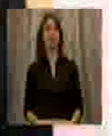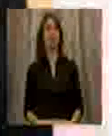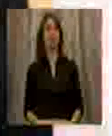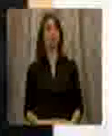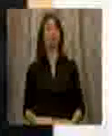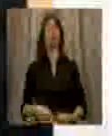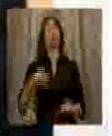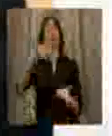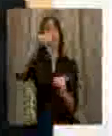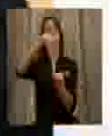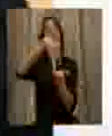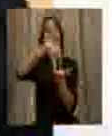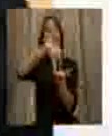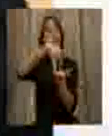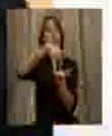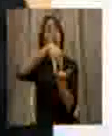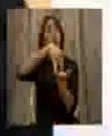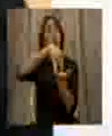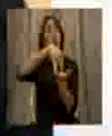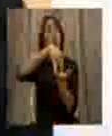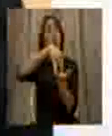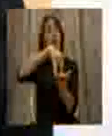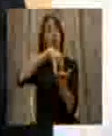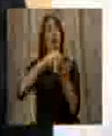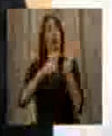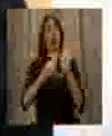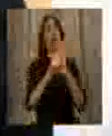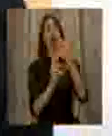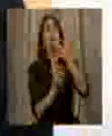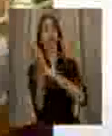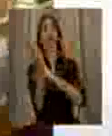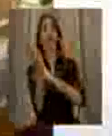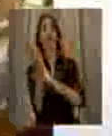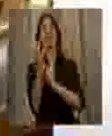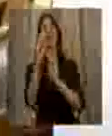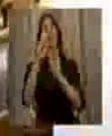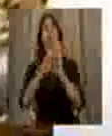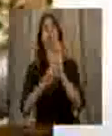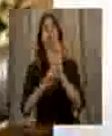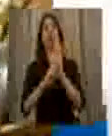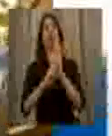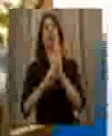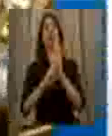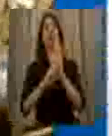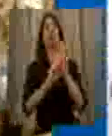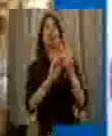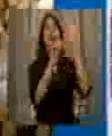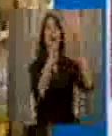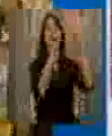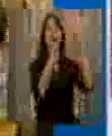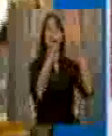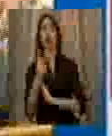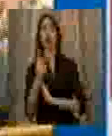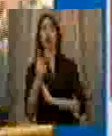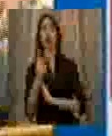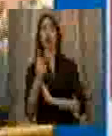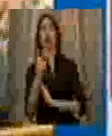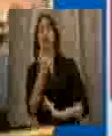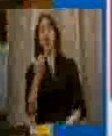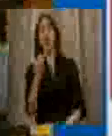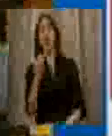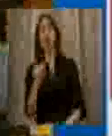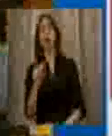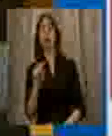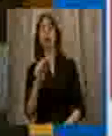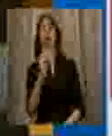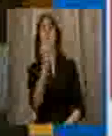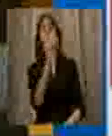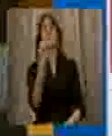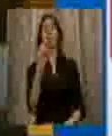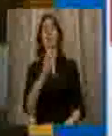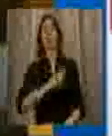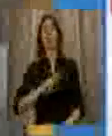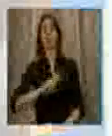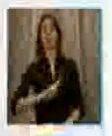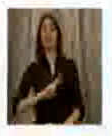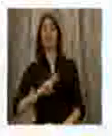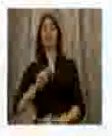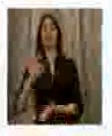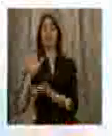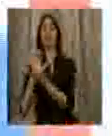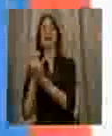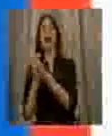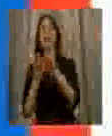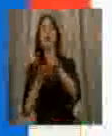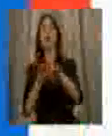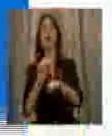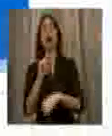Bueno, el Congreso despachó a ley el proyecto que rebaja de un 6 a un 2% la tasa de interés del crédito con aval del Estado.